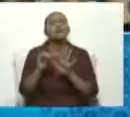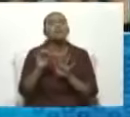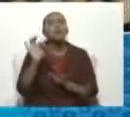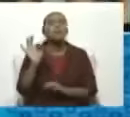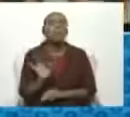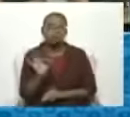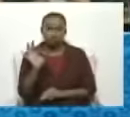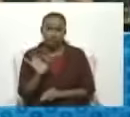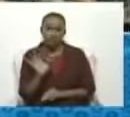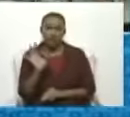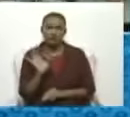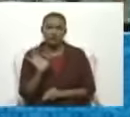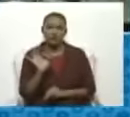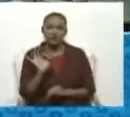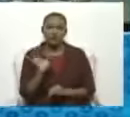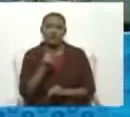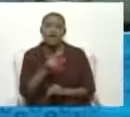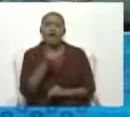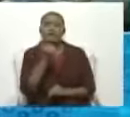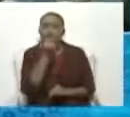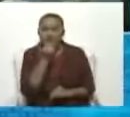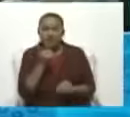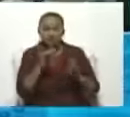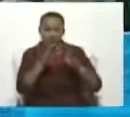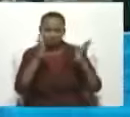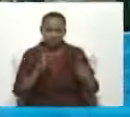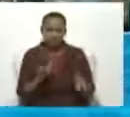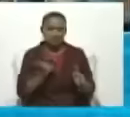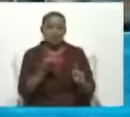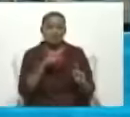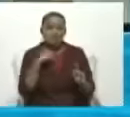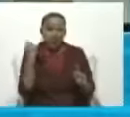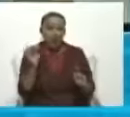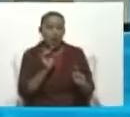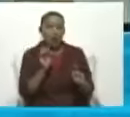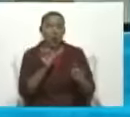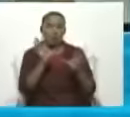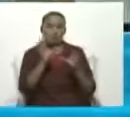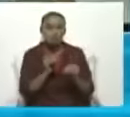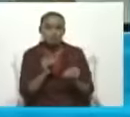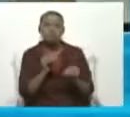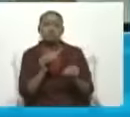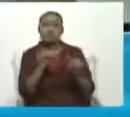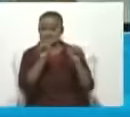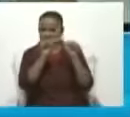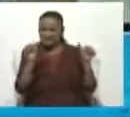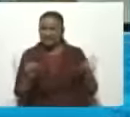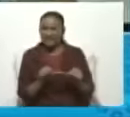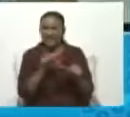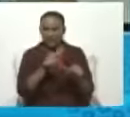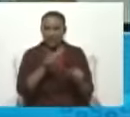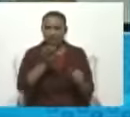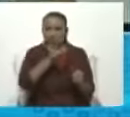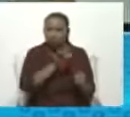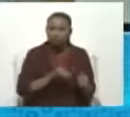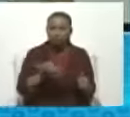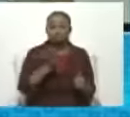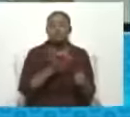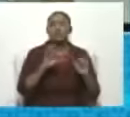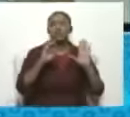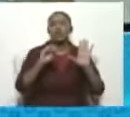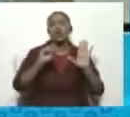incidencia en los BIOS, en el sistema de autenticación integral, y un 0,70%